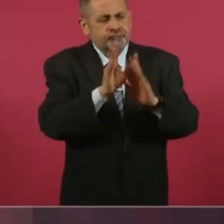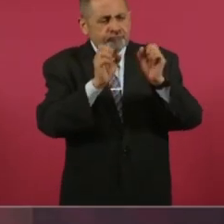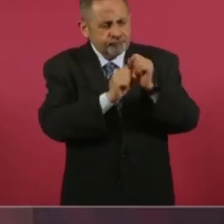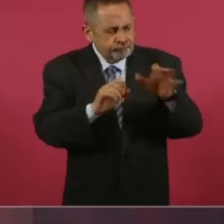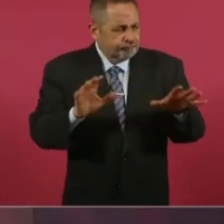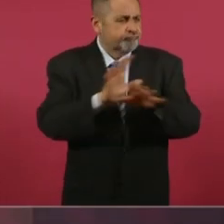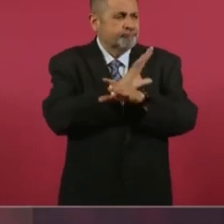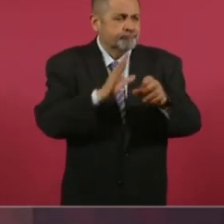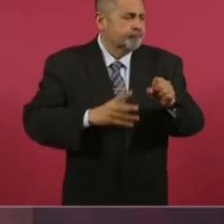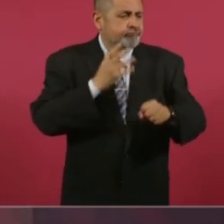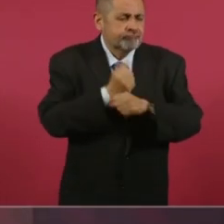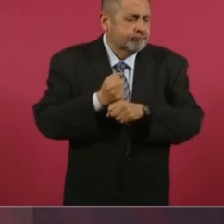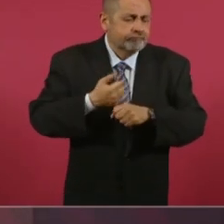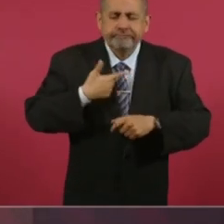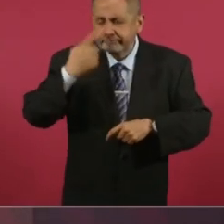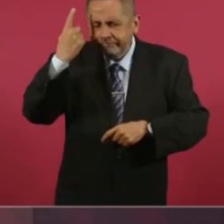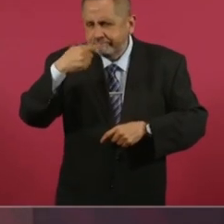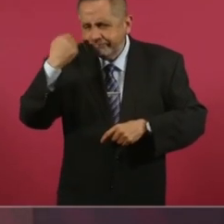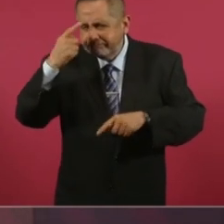por esas reformas?